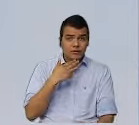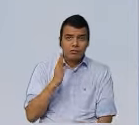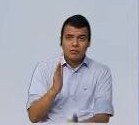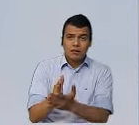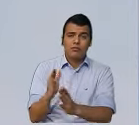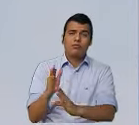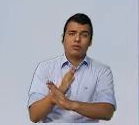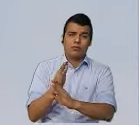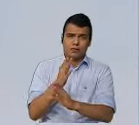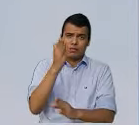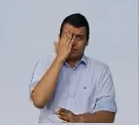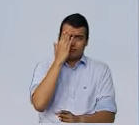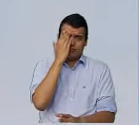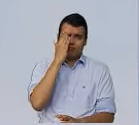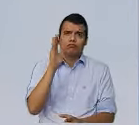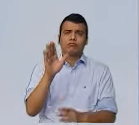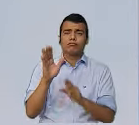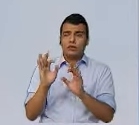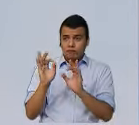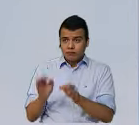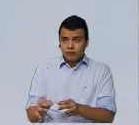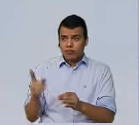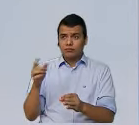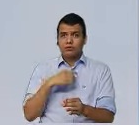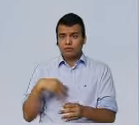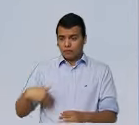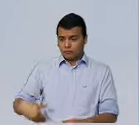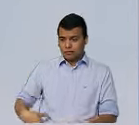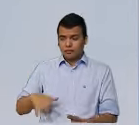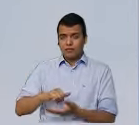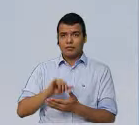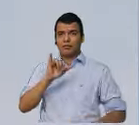problema en la secreción de esa insulina o